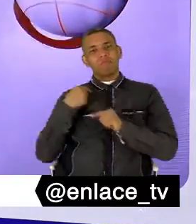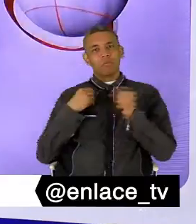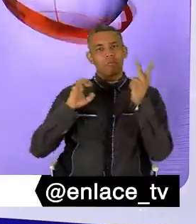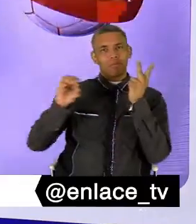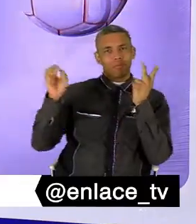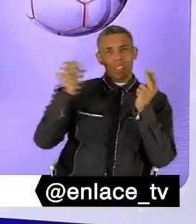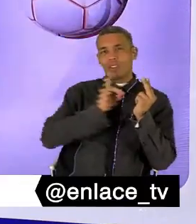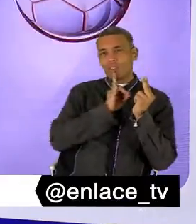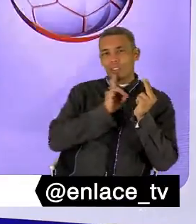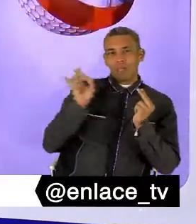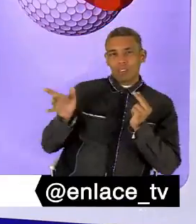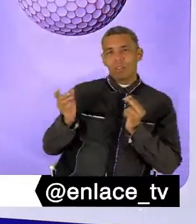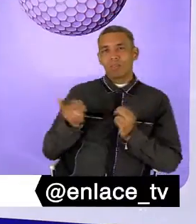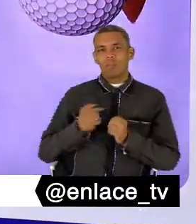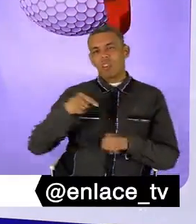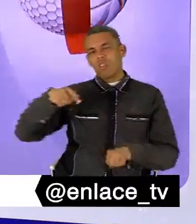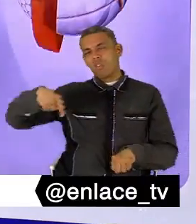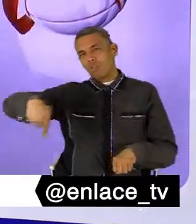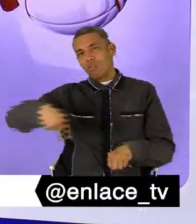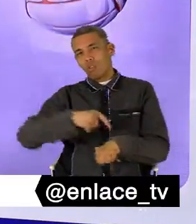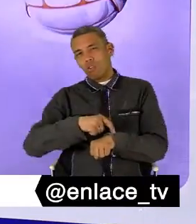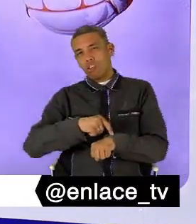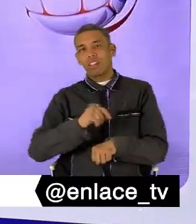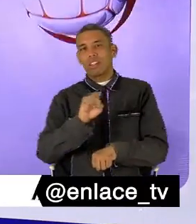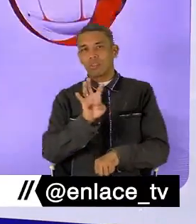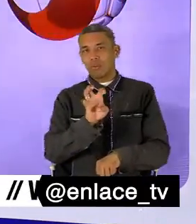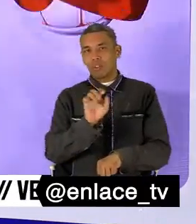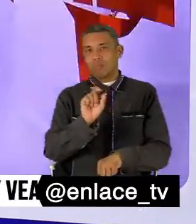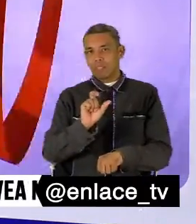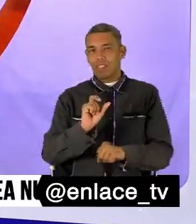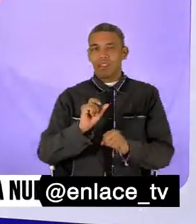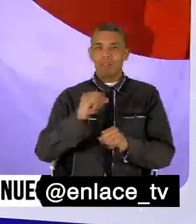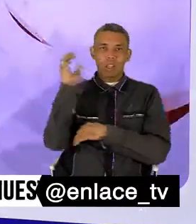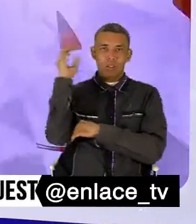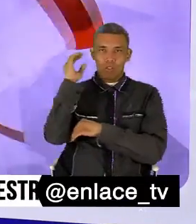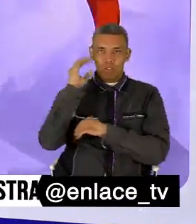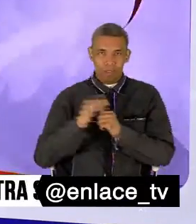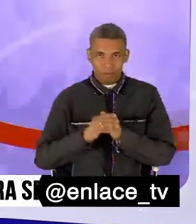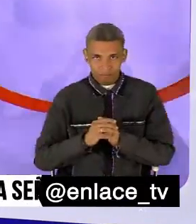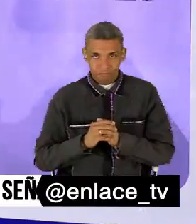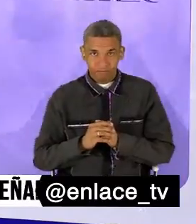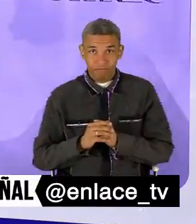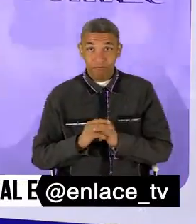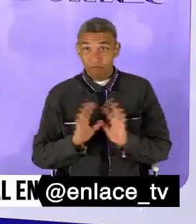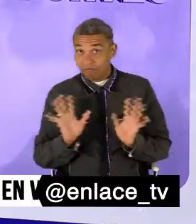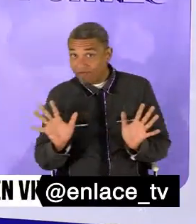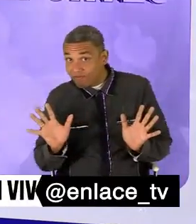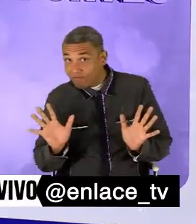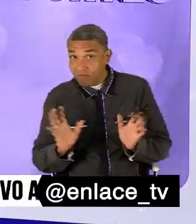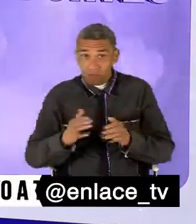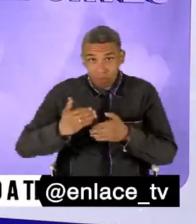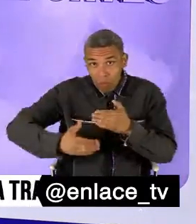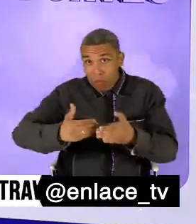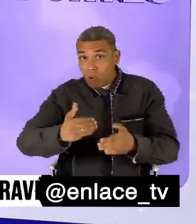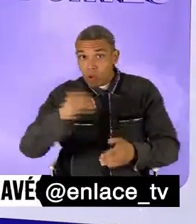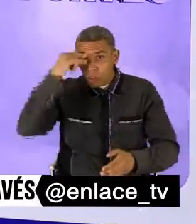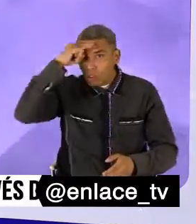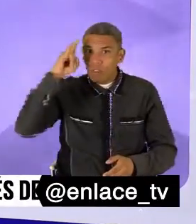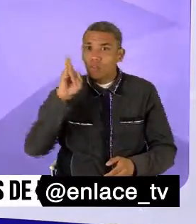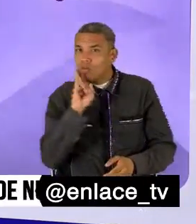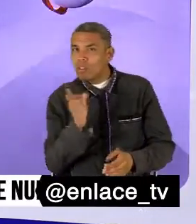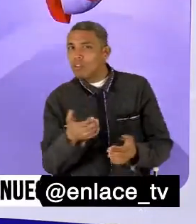colombiana, 7:30 ahora en los Estados Unidos, y lo saludamos. Ya me imagino que a medida que va pasando el tiempo, Ariel, y las horas,